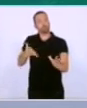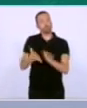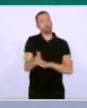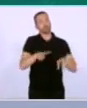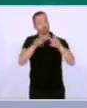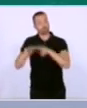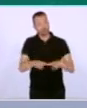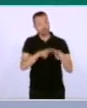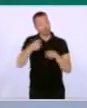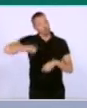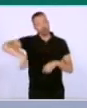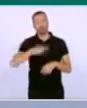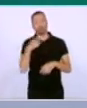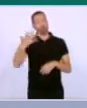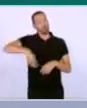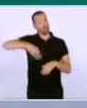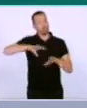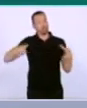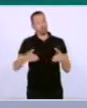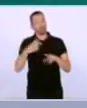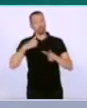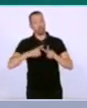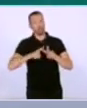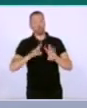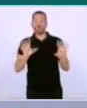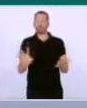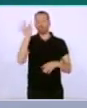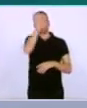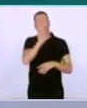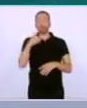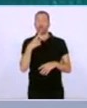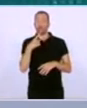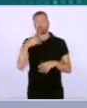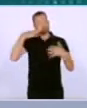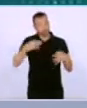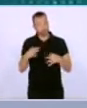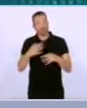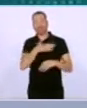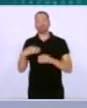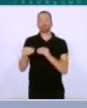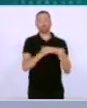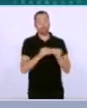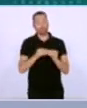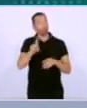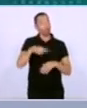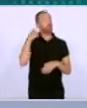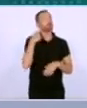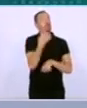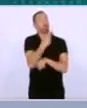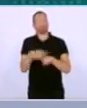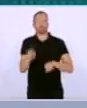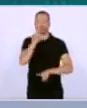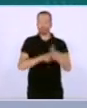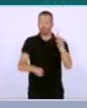tanto teóricamente Todos queremos lo mismo pero hacemos un diagnóstico distinto del problema y por lo tanto también